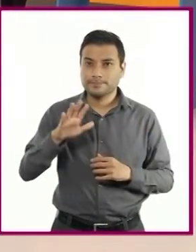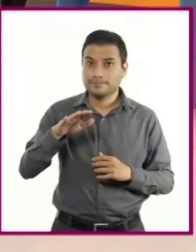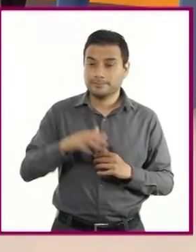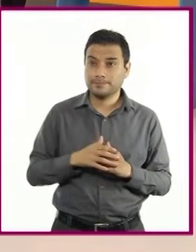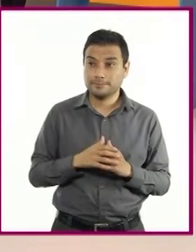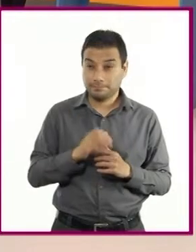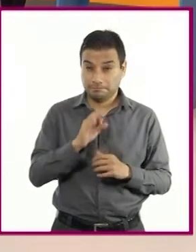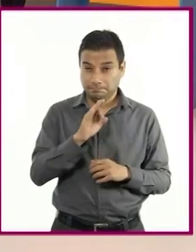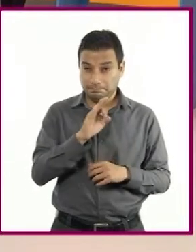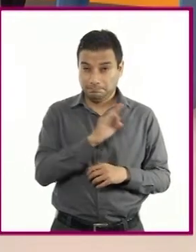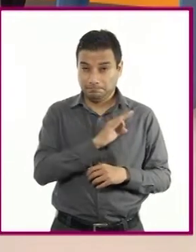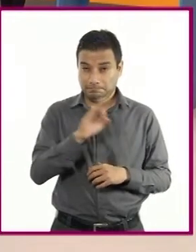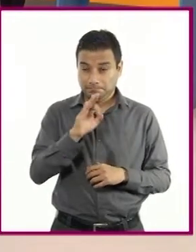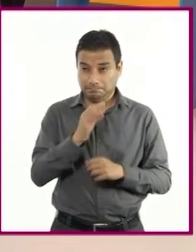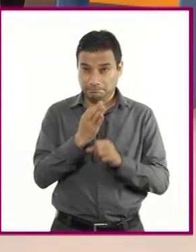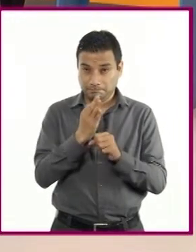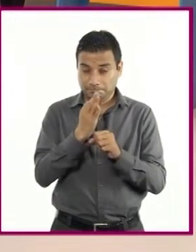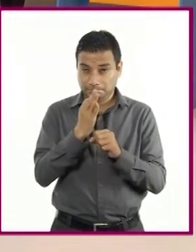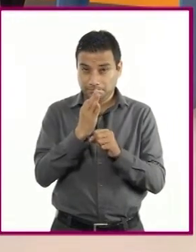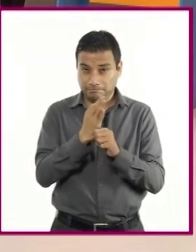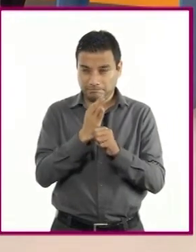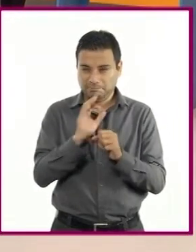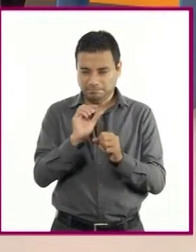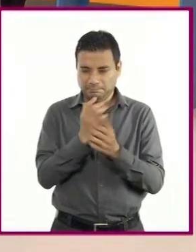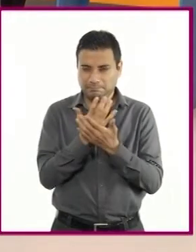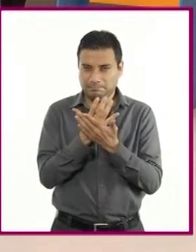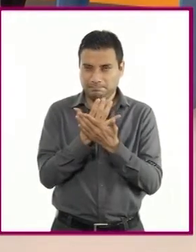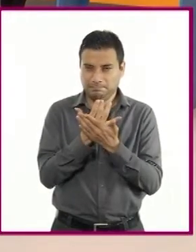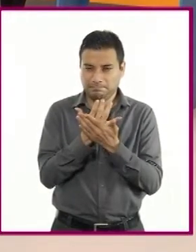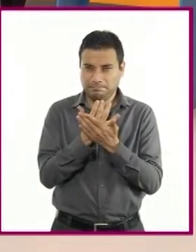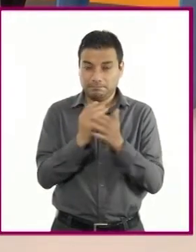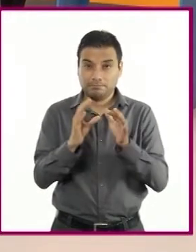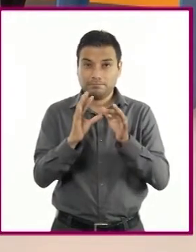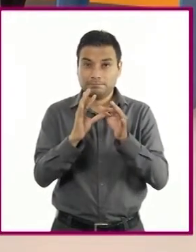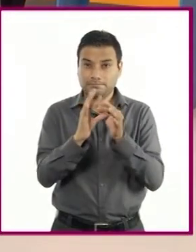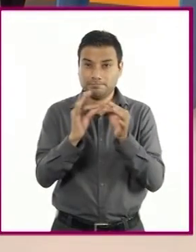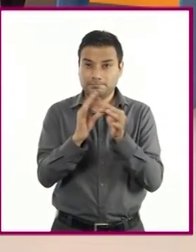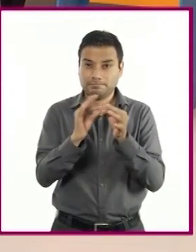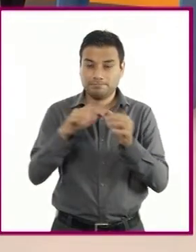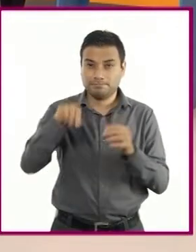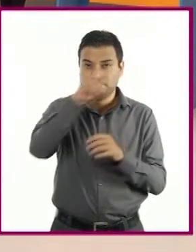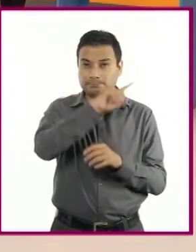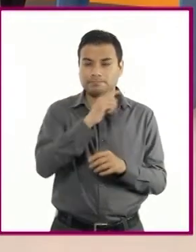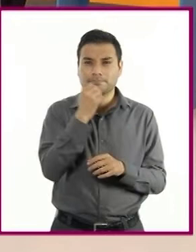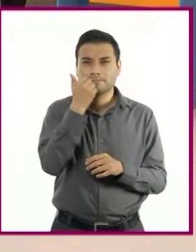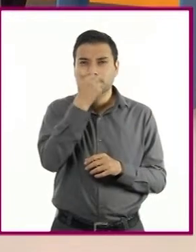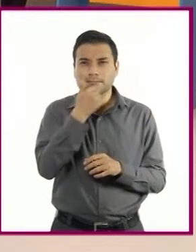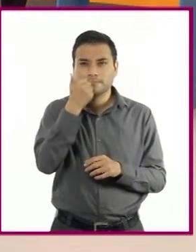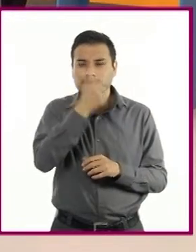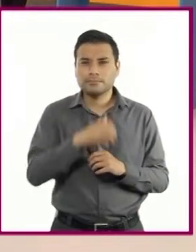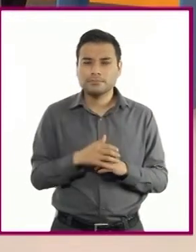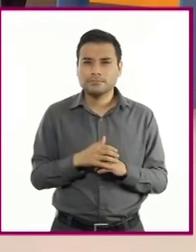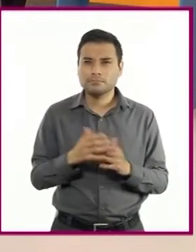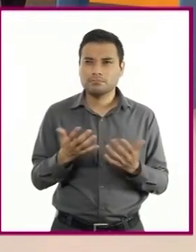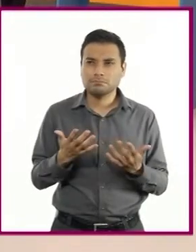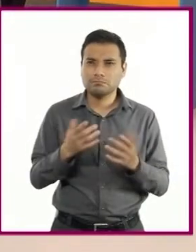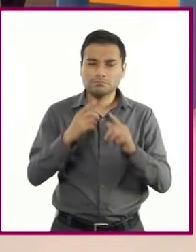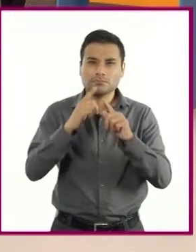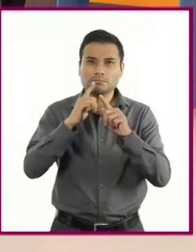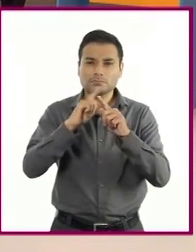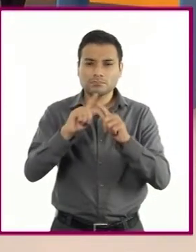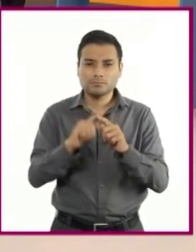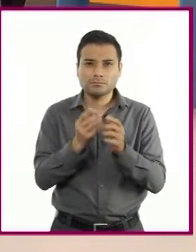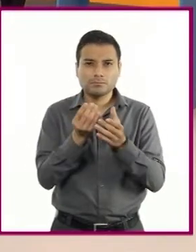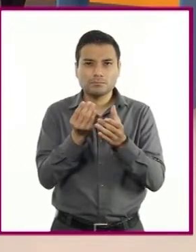si antes de continuar hablando sobre el sistema muscular, explicamos a nuestras alumnas y alumnos cuáles son los distintos tipos de